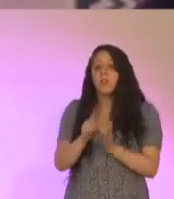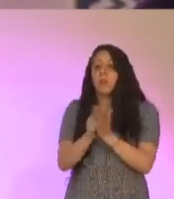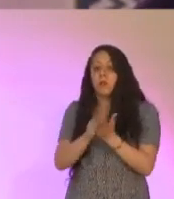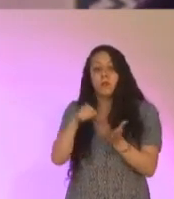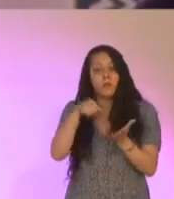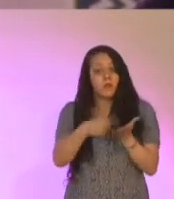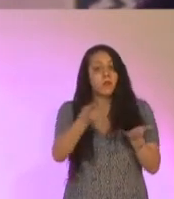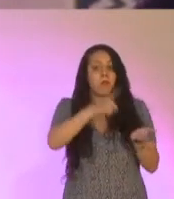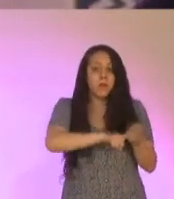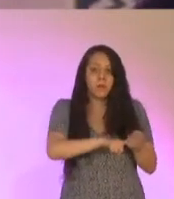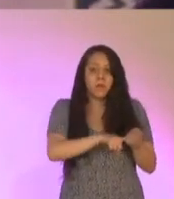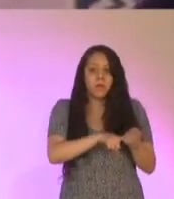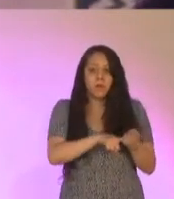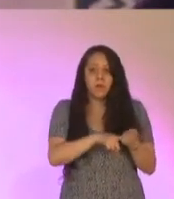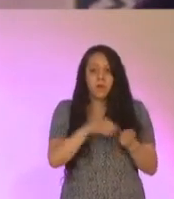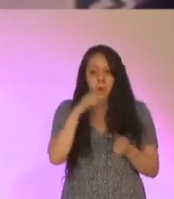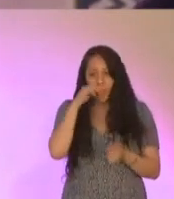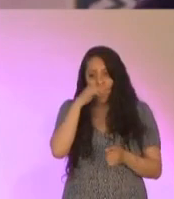justamente